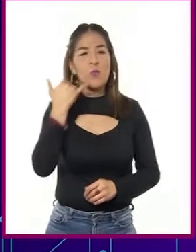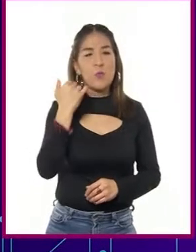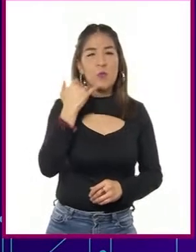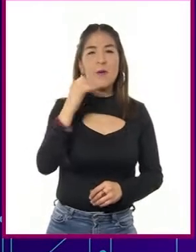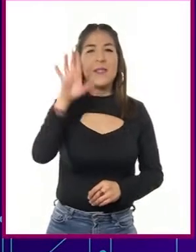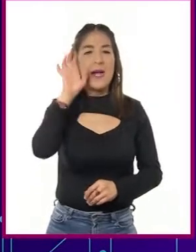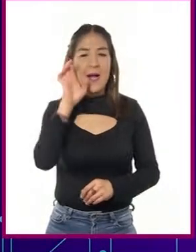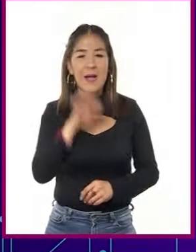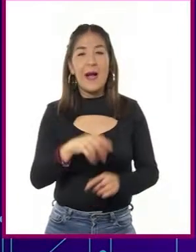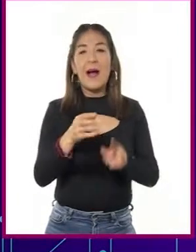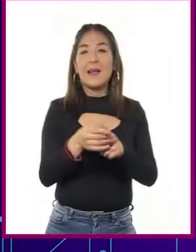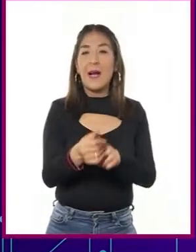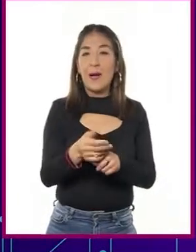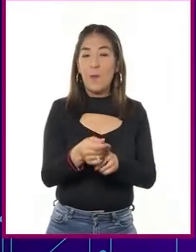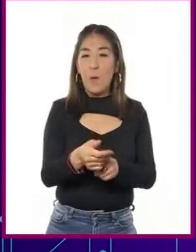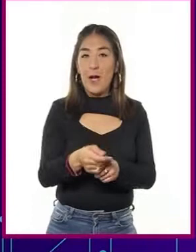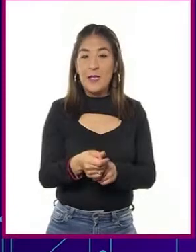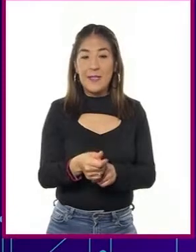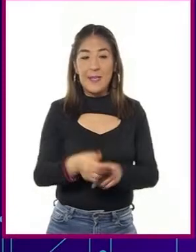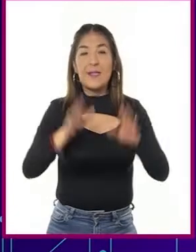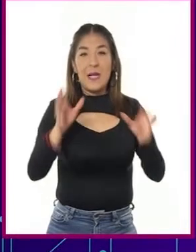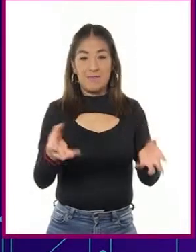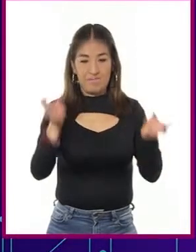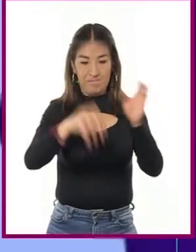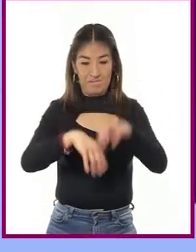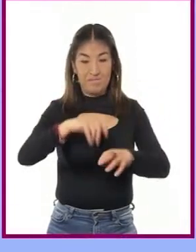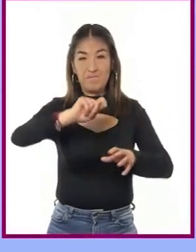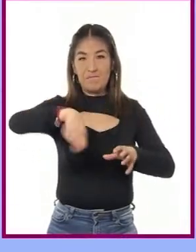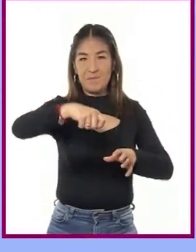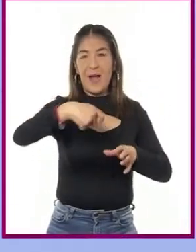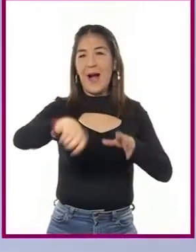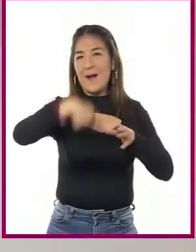cacahuates, y vamos a deleitarnos con esta ensalada.